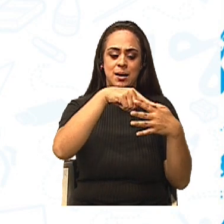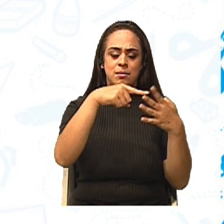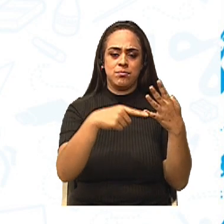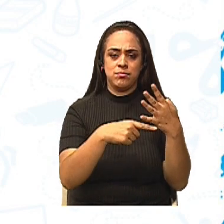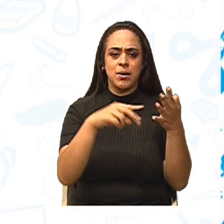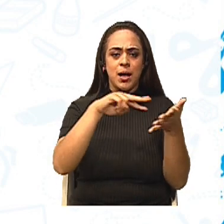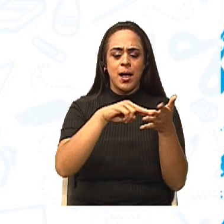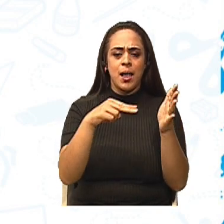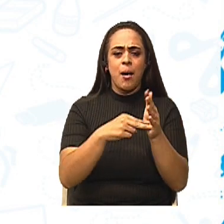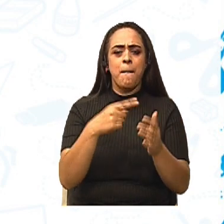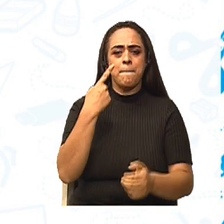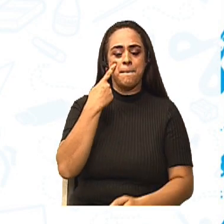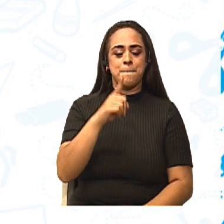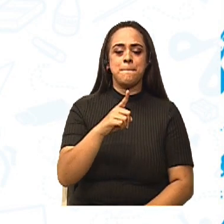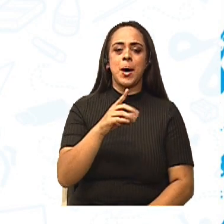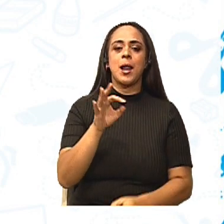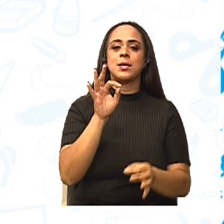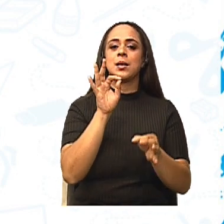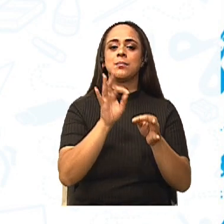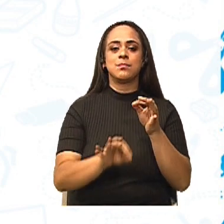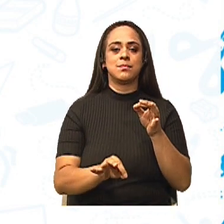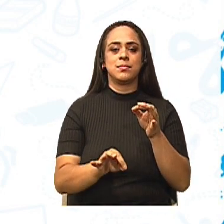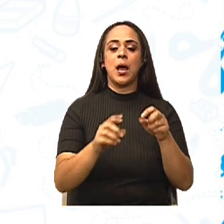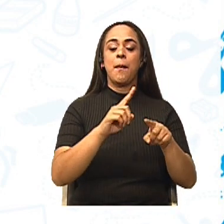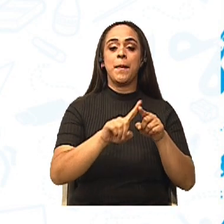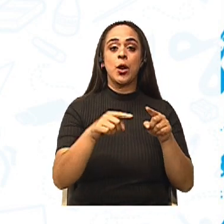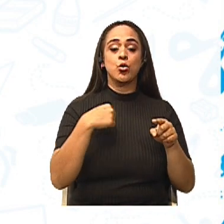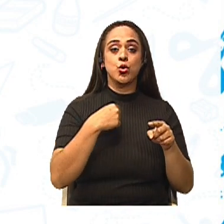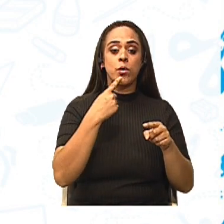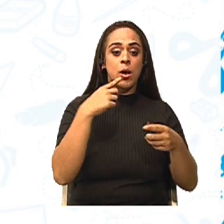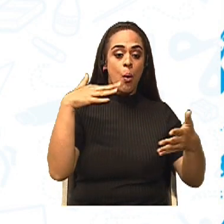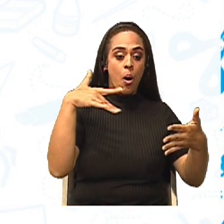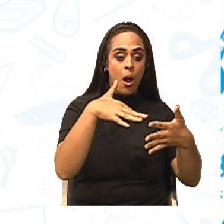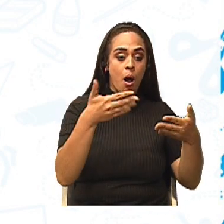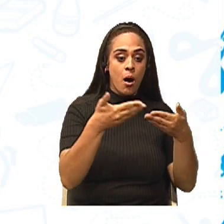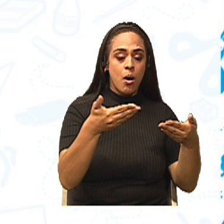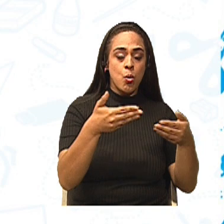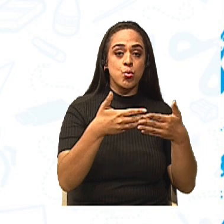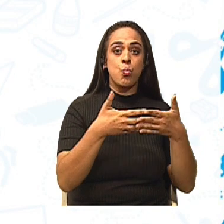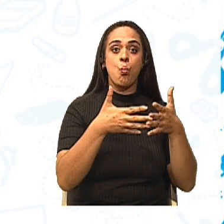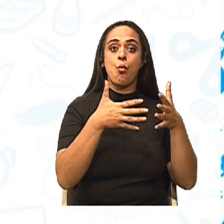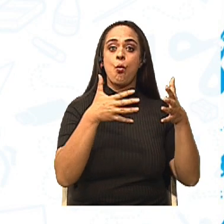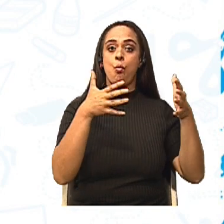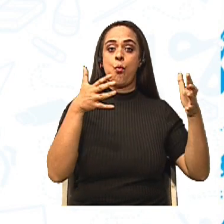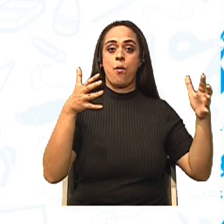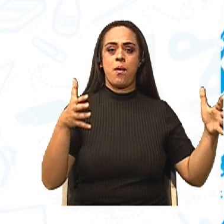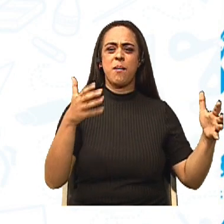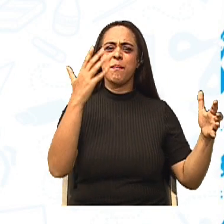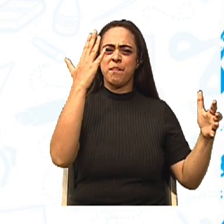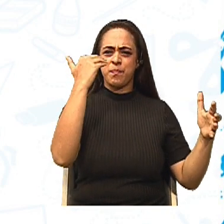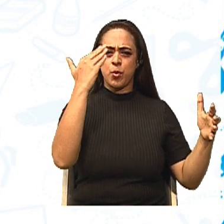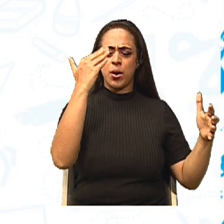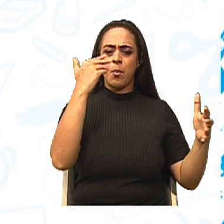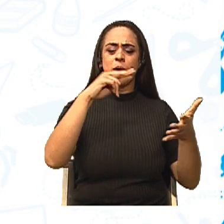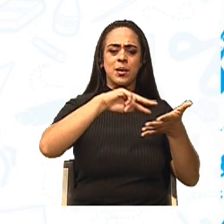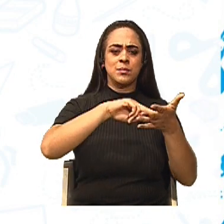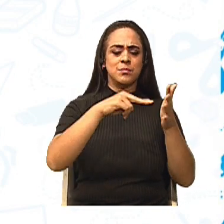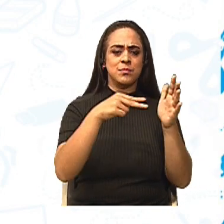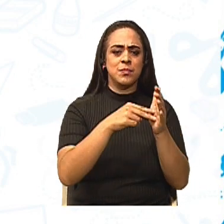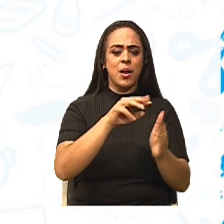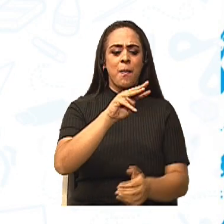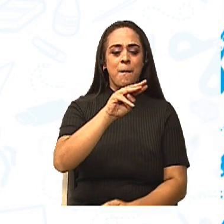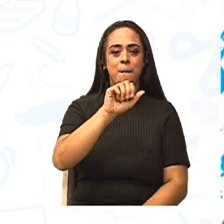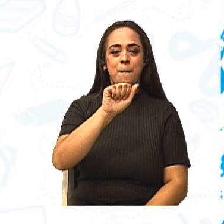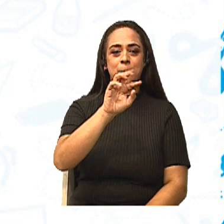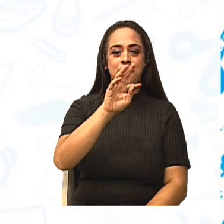sencilla, con solo que yo diga que estudia la materia, esto lo transforma en un poco amplia. ¿Por qué? Porque vamos a definir materia de